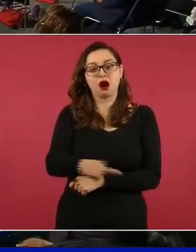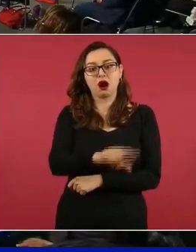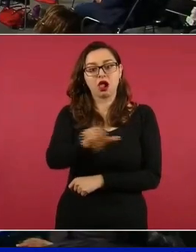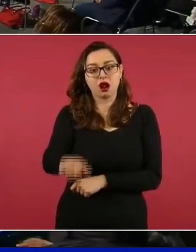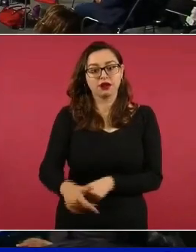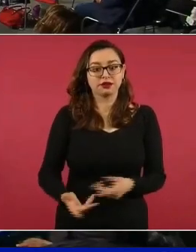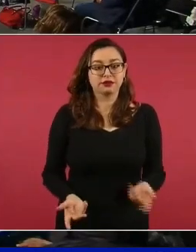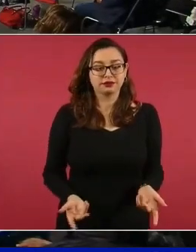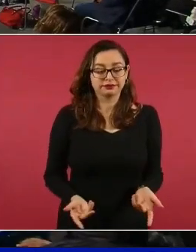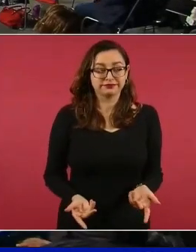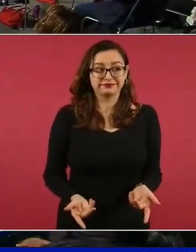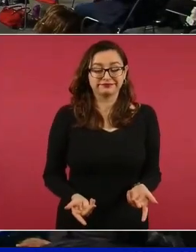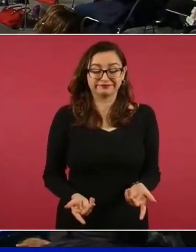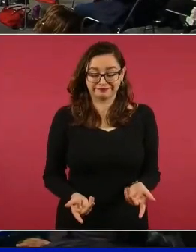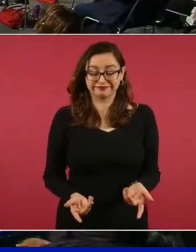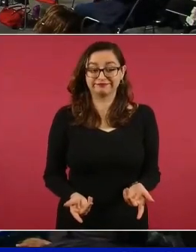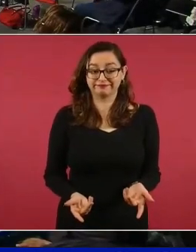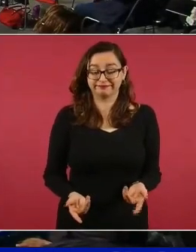Nosotros